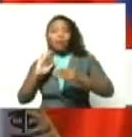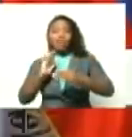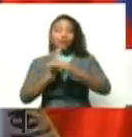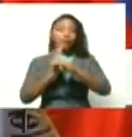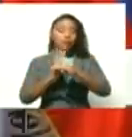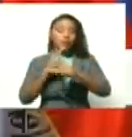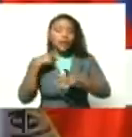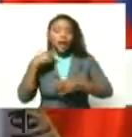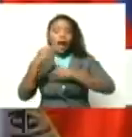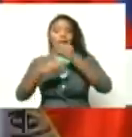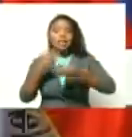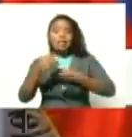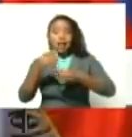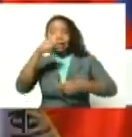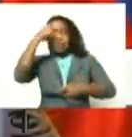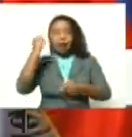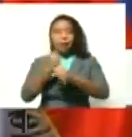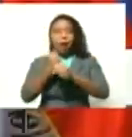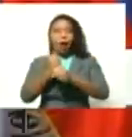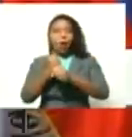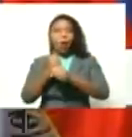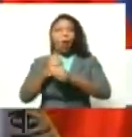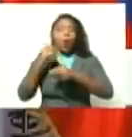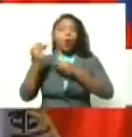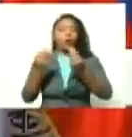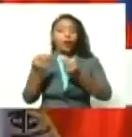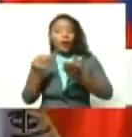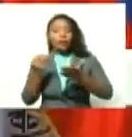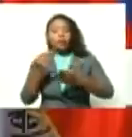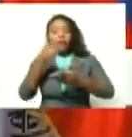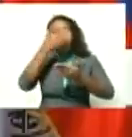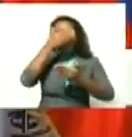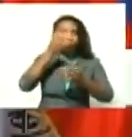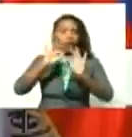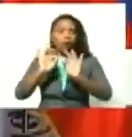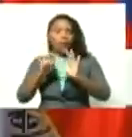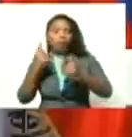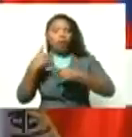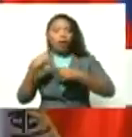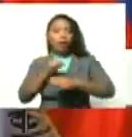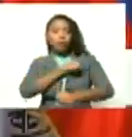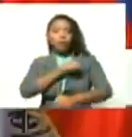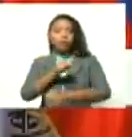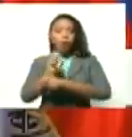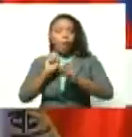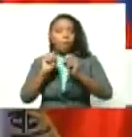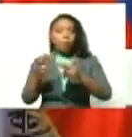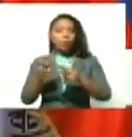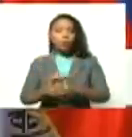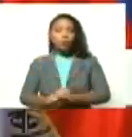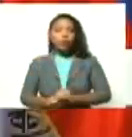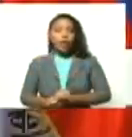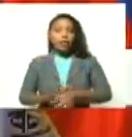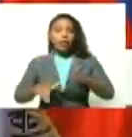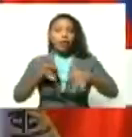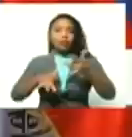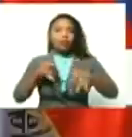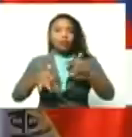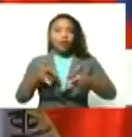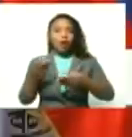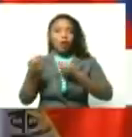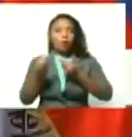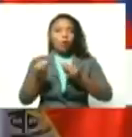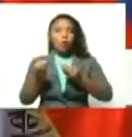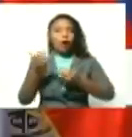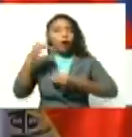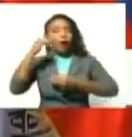de impulsar el avance de las investigaciones que adelanta, lo que evita el dictamen oportuno del acto conclusivo, o cuando